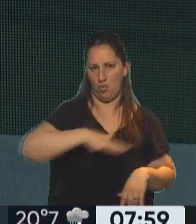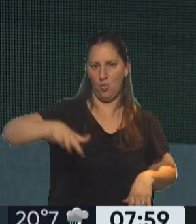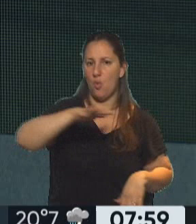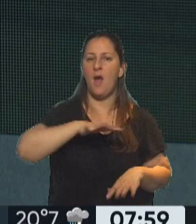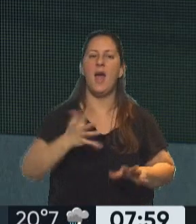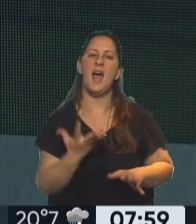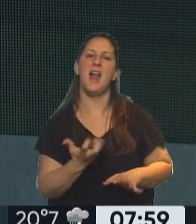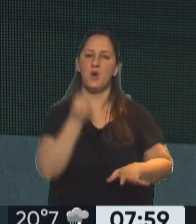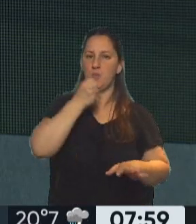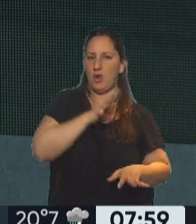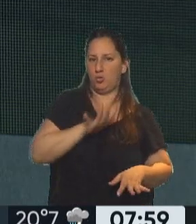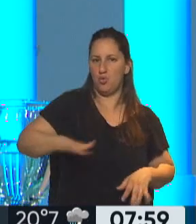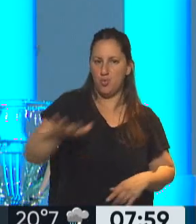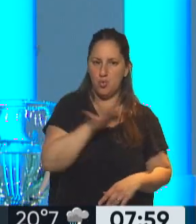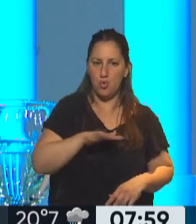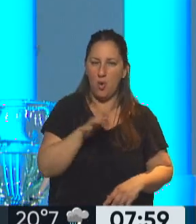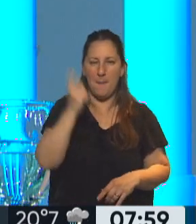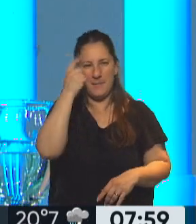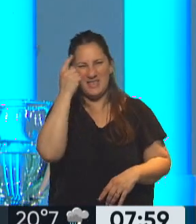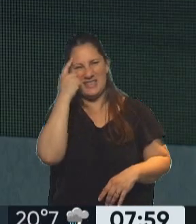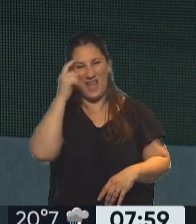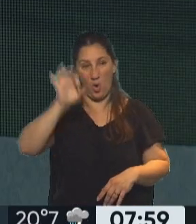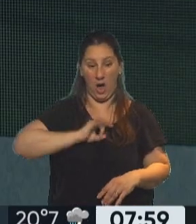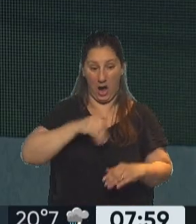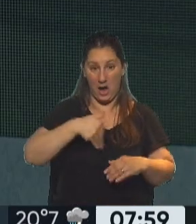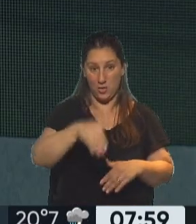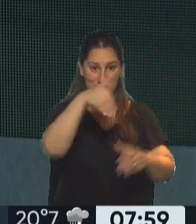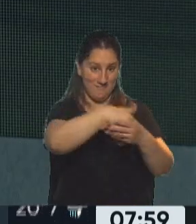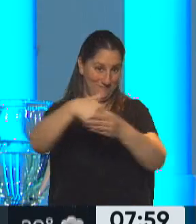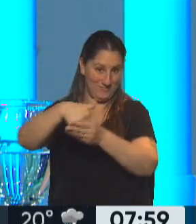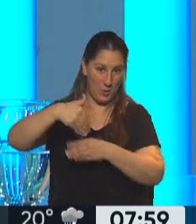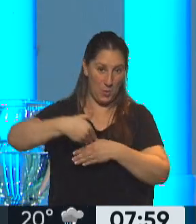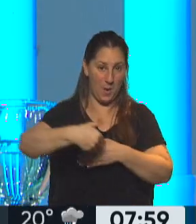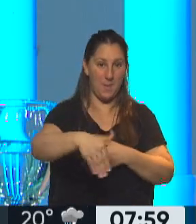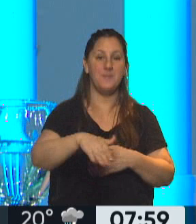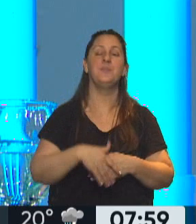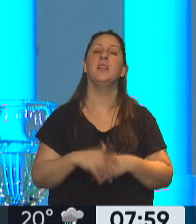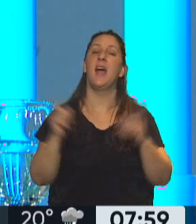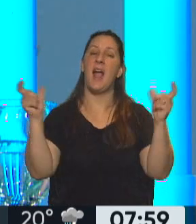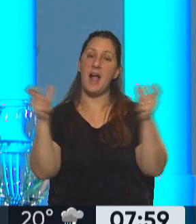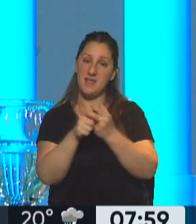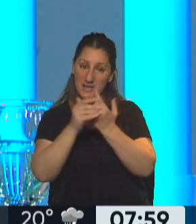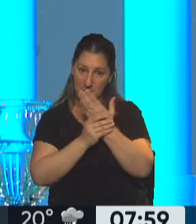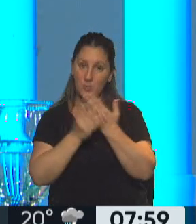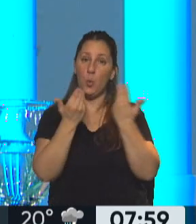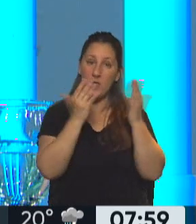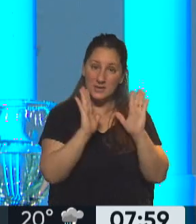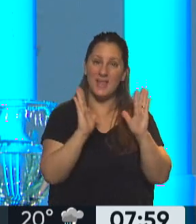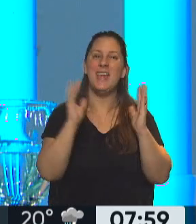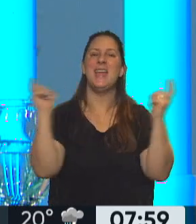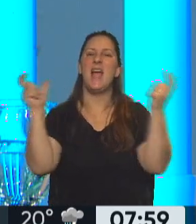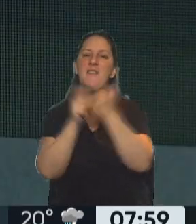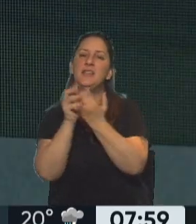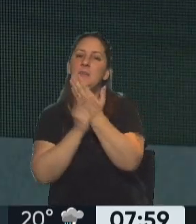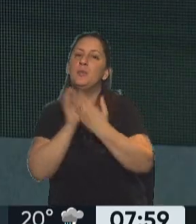para recuperar terreno en vistas a lo que es un año electoral que se avecina esto podría pasar en el gabinete nacional y también en el gabinete de la provincia